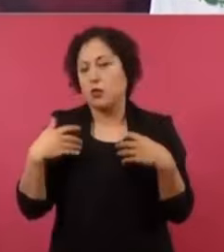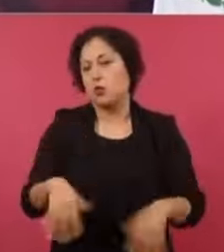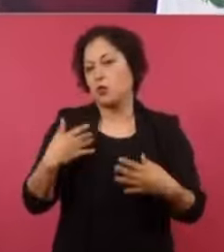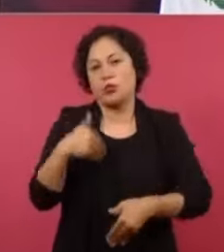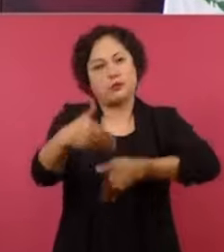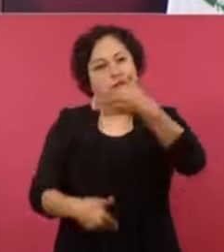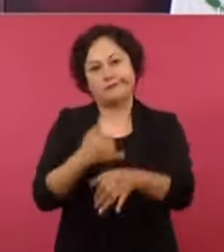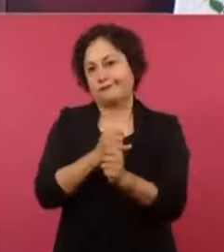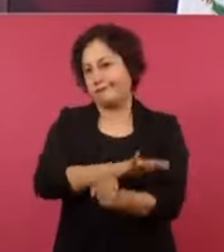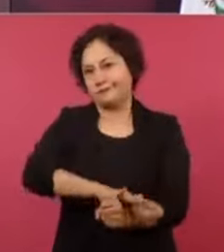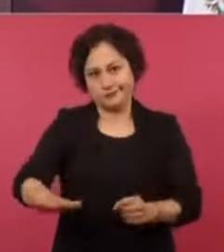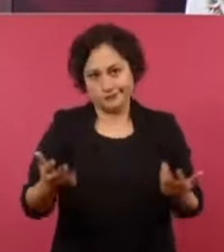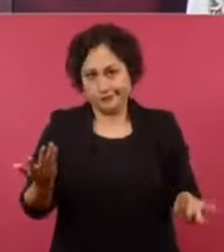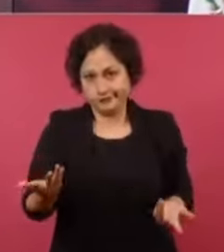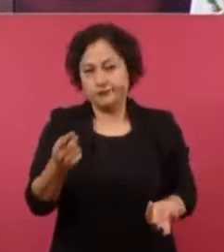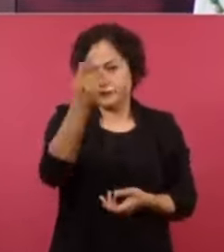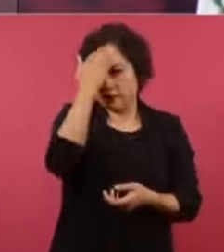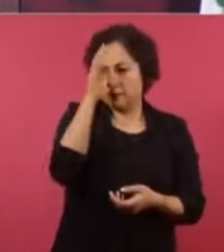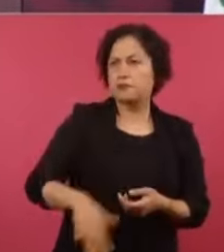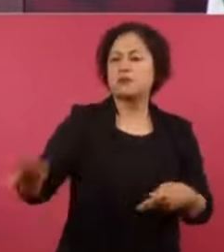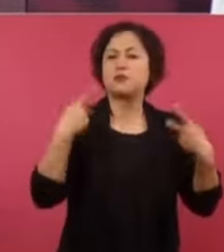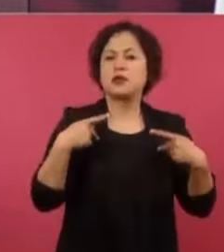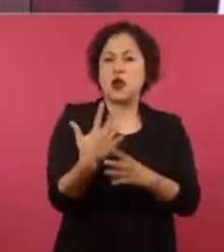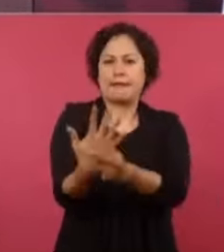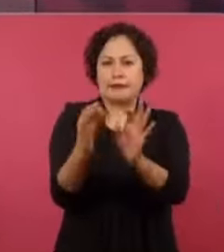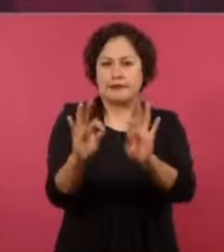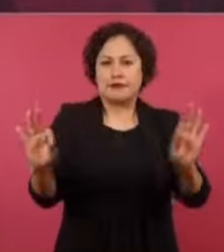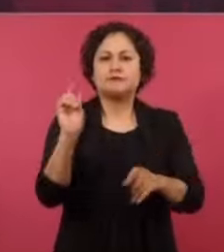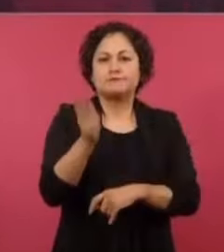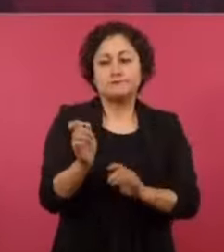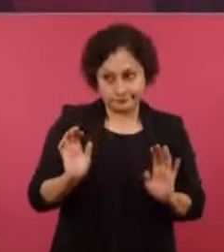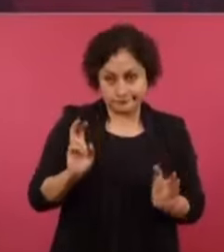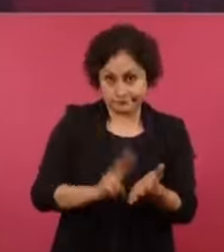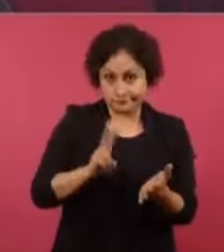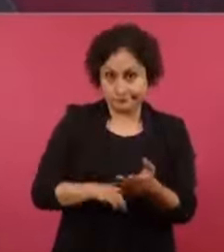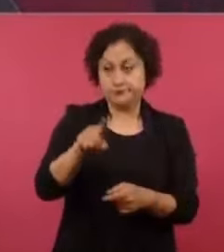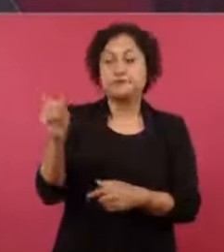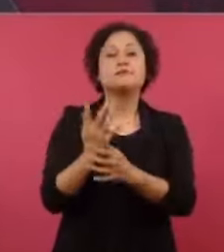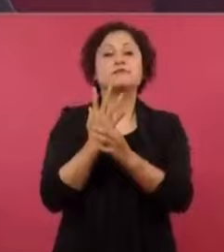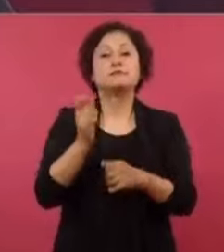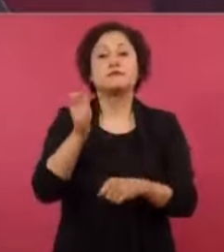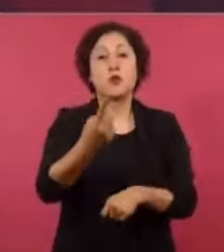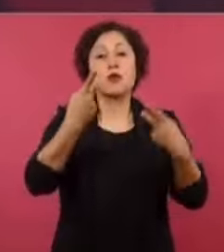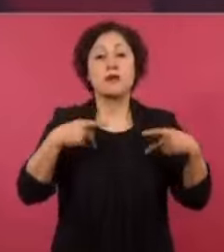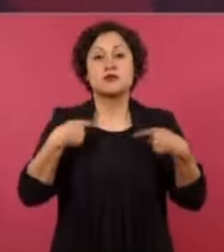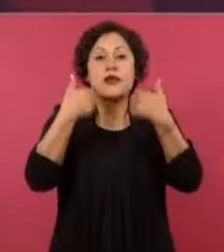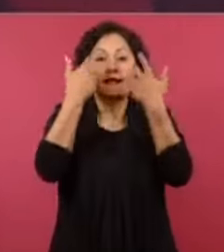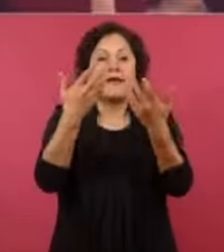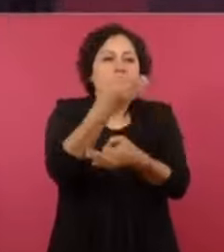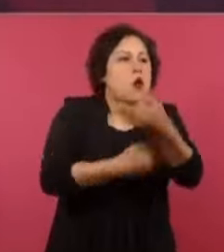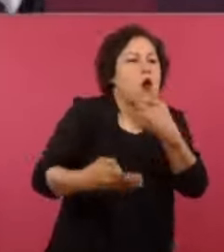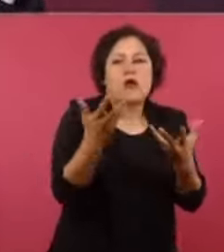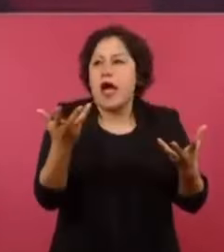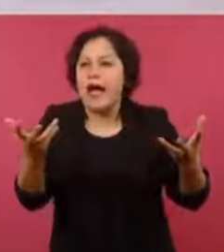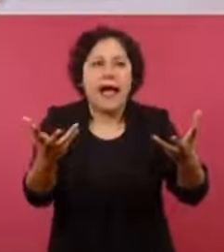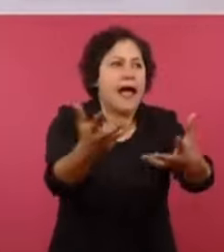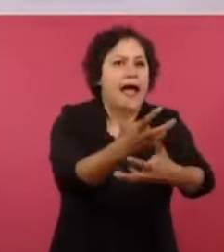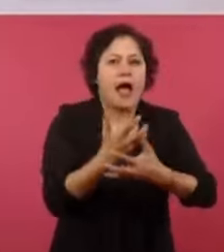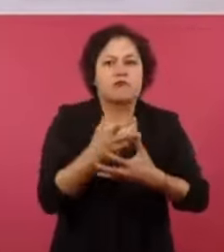empantanar. Y hay un dicho que es muy válido, el que mucho abarca, poco aprieta. Entonces dijimos,